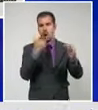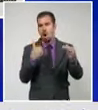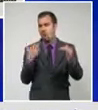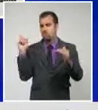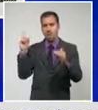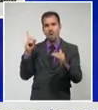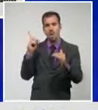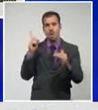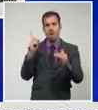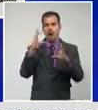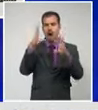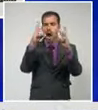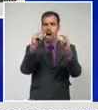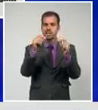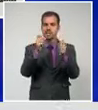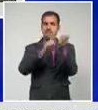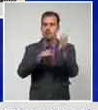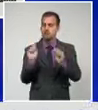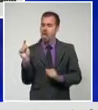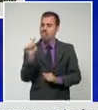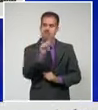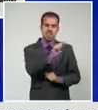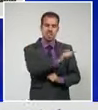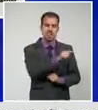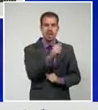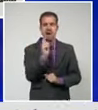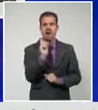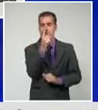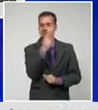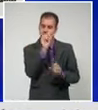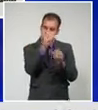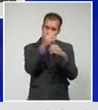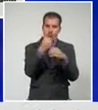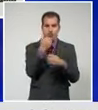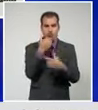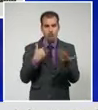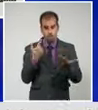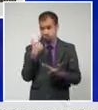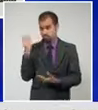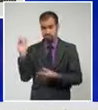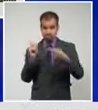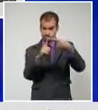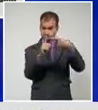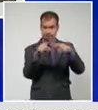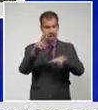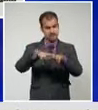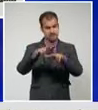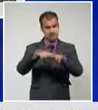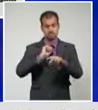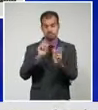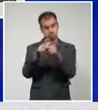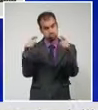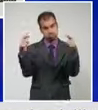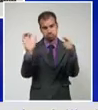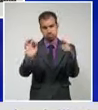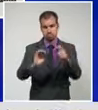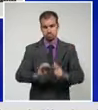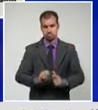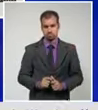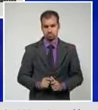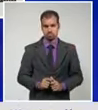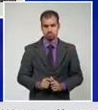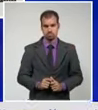la distribución de las muestras que se procesaron ayer. La Habana con la cifra mayor, le